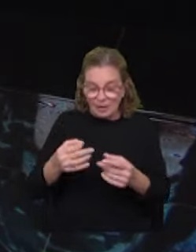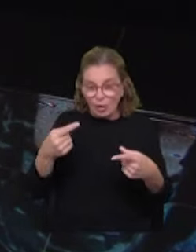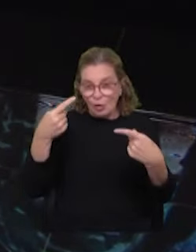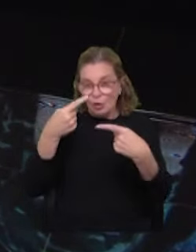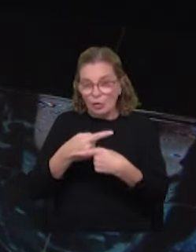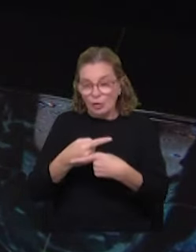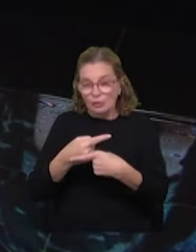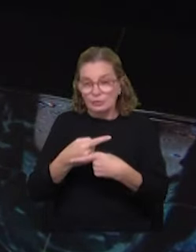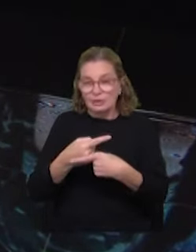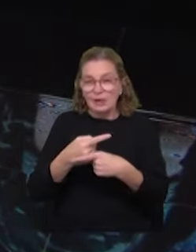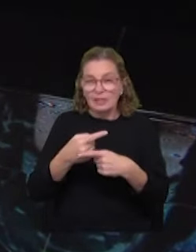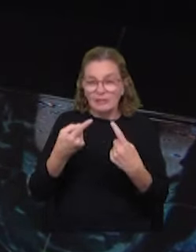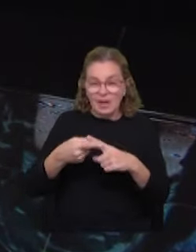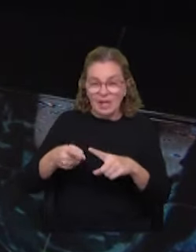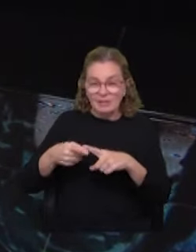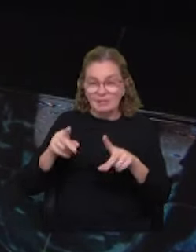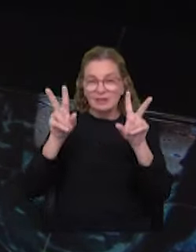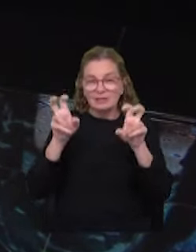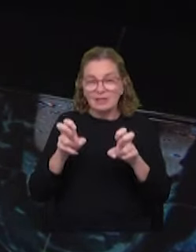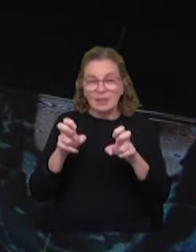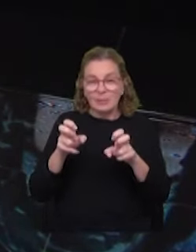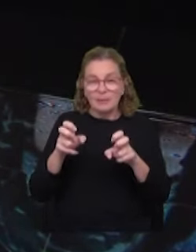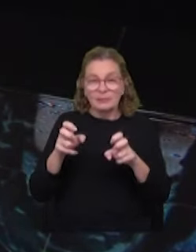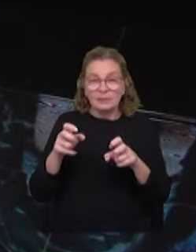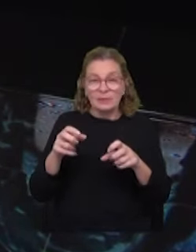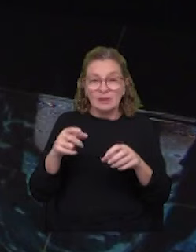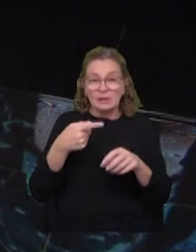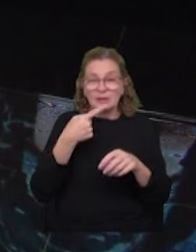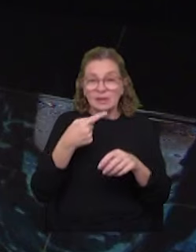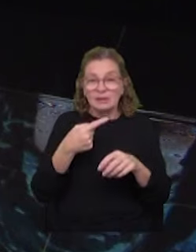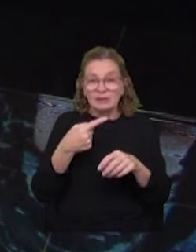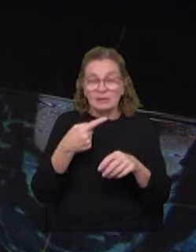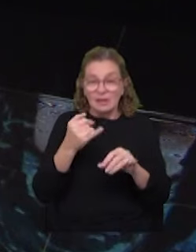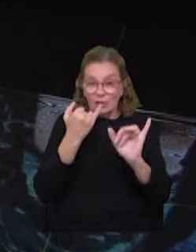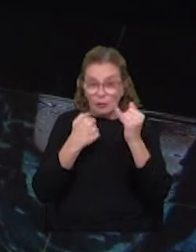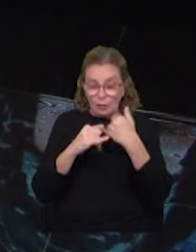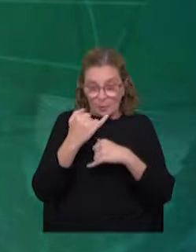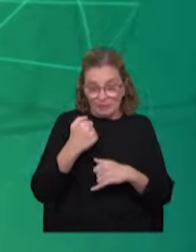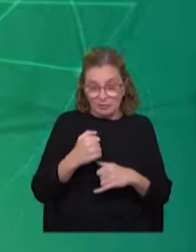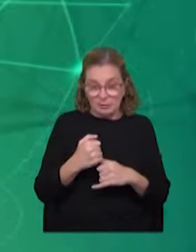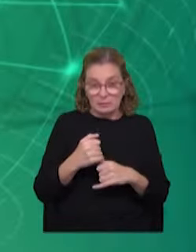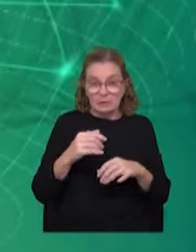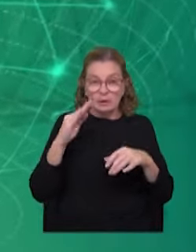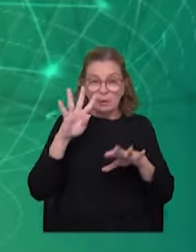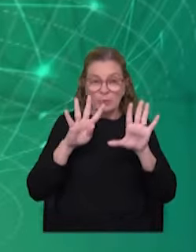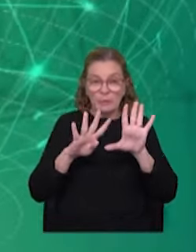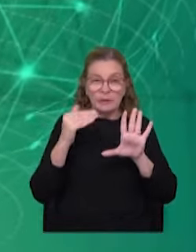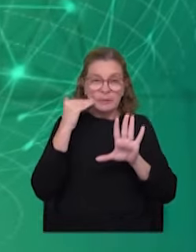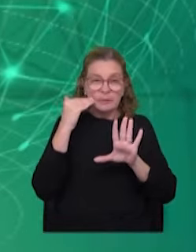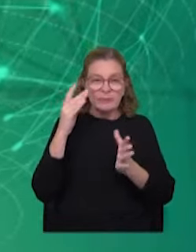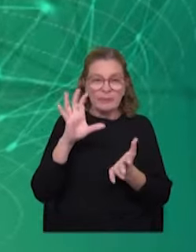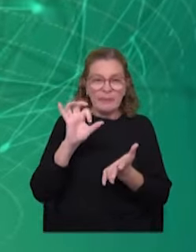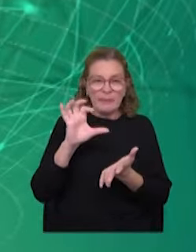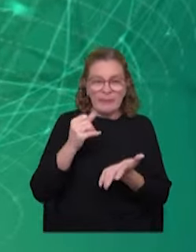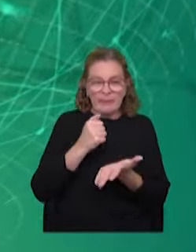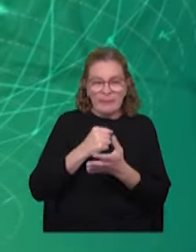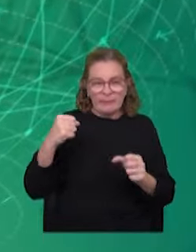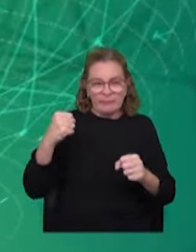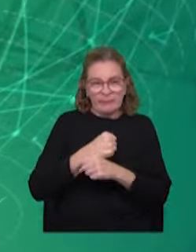contra insurgencia también contra terrorismo y operaciones en materia de información el 9 de abril el senado apró con votos